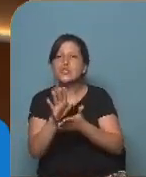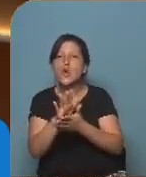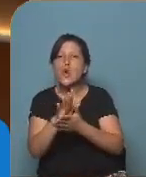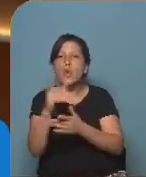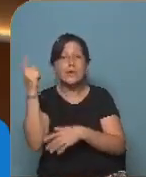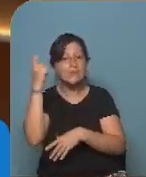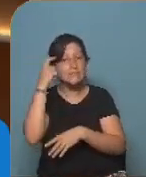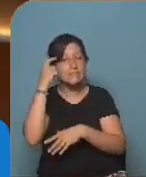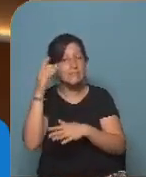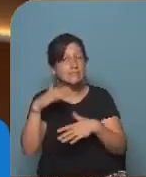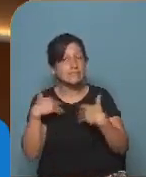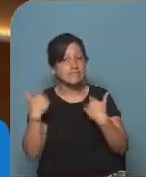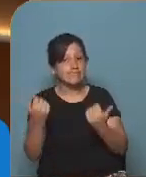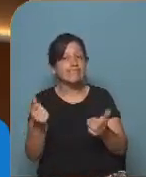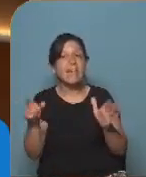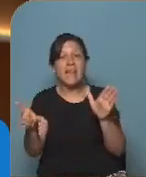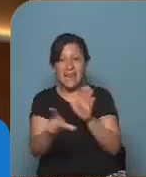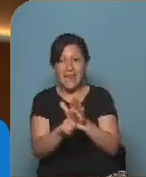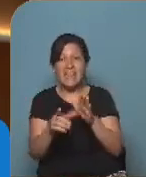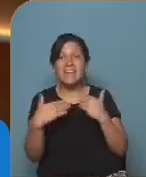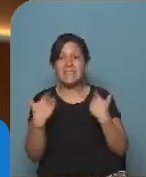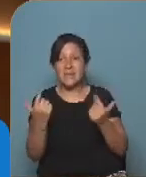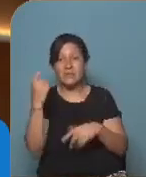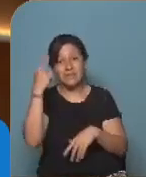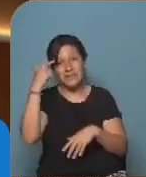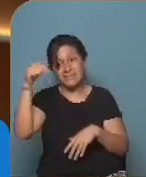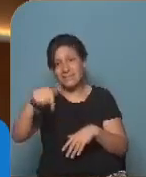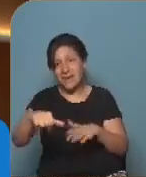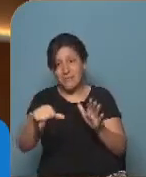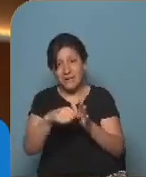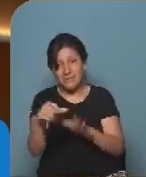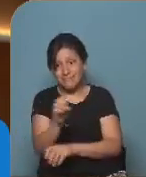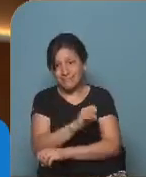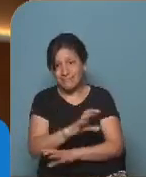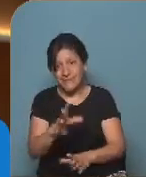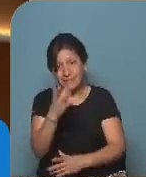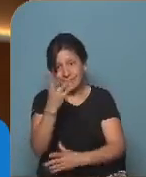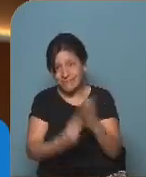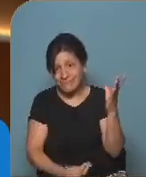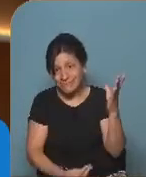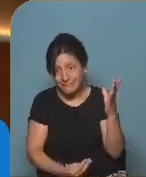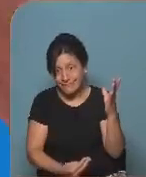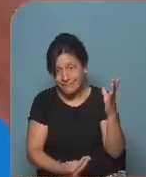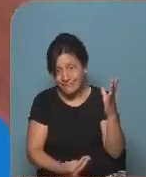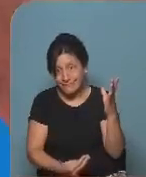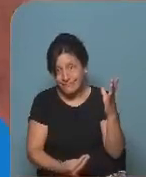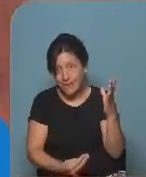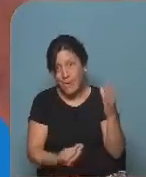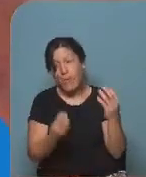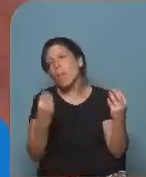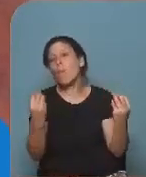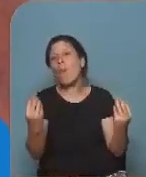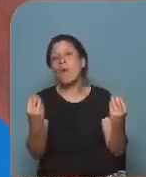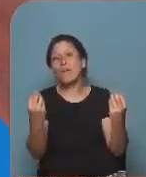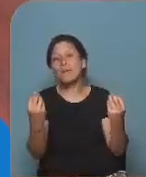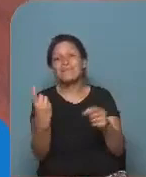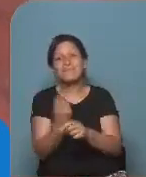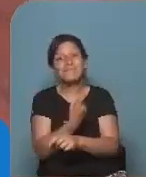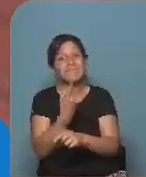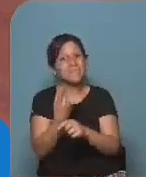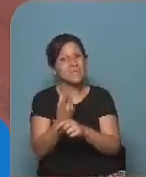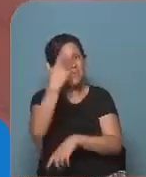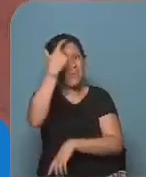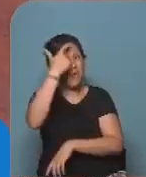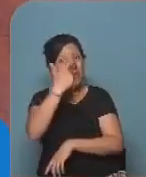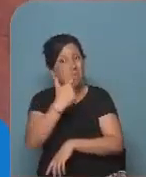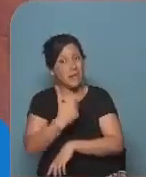de salud mental, lamentablemente en la Argentina, es un fracaso. ¿Por qué? Porque como no se puede mantener a una persona en contra de su